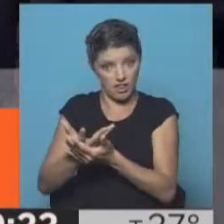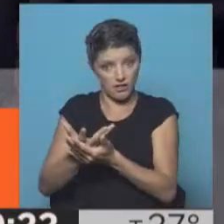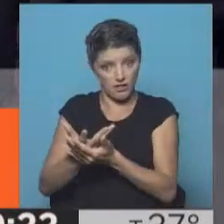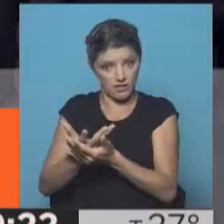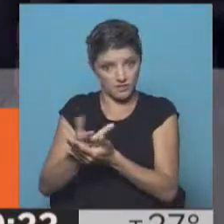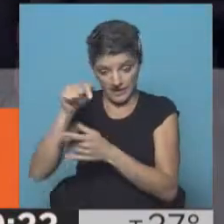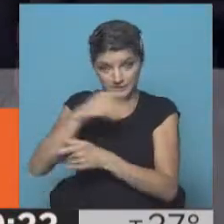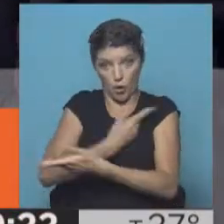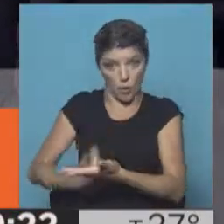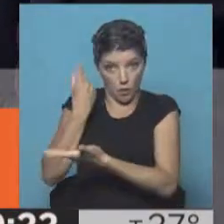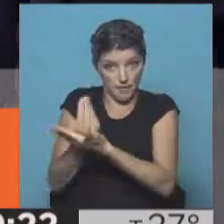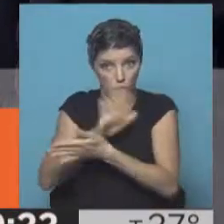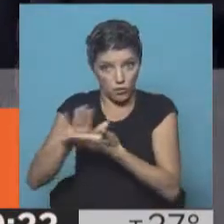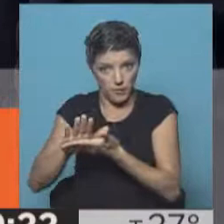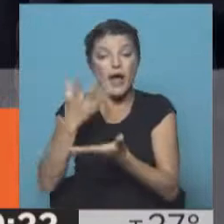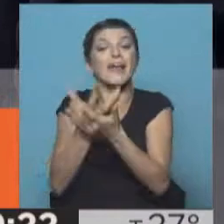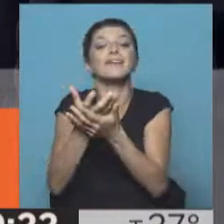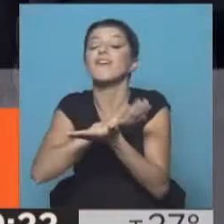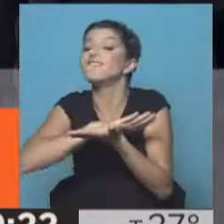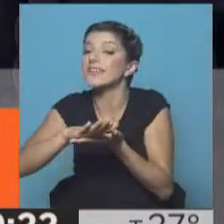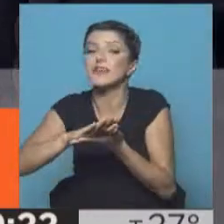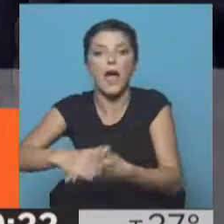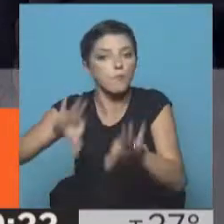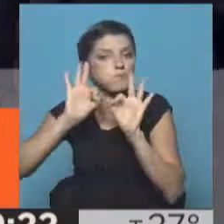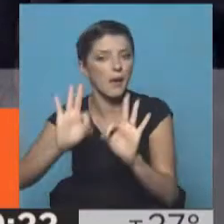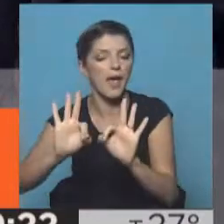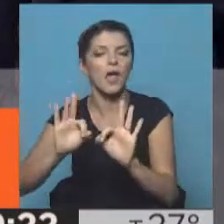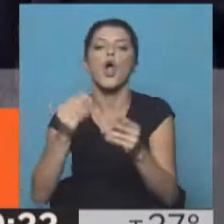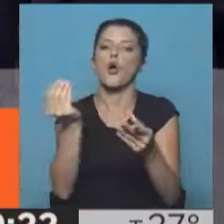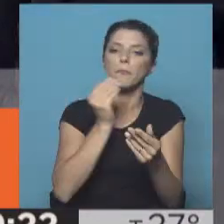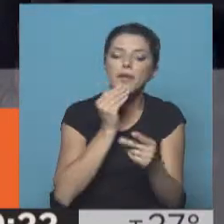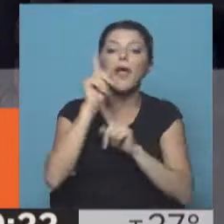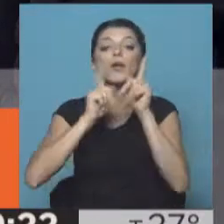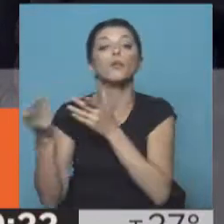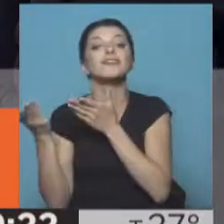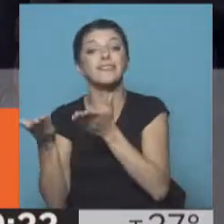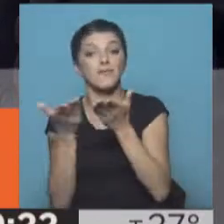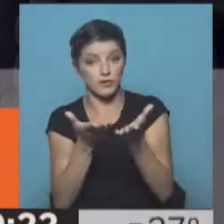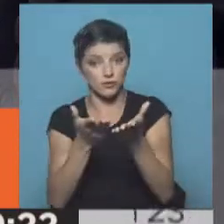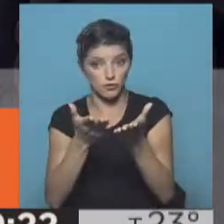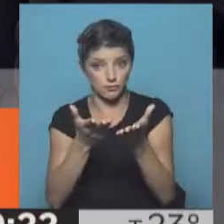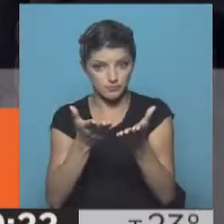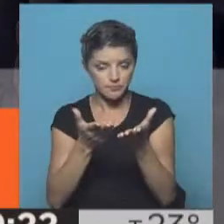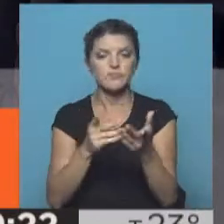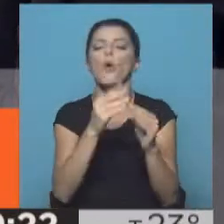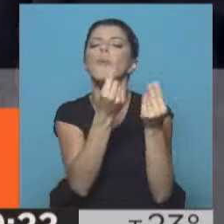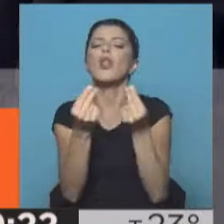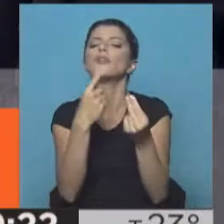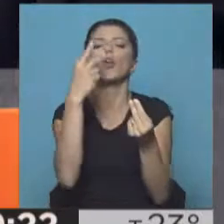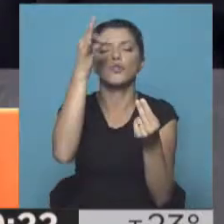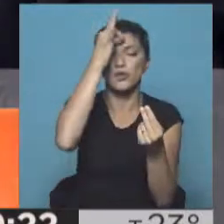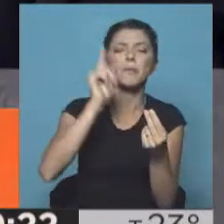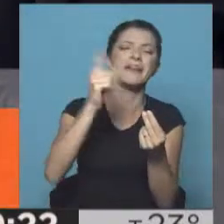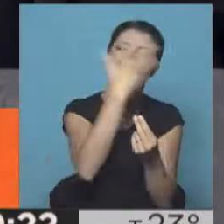establecido la canasta básica total, o sea que incluye comida más algunos servicios, en 12.500 y la indigencia, la